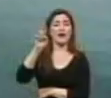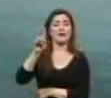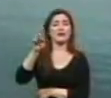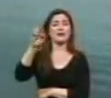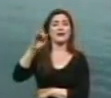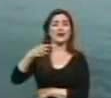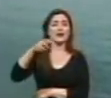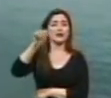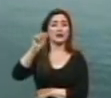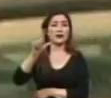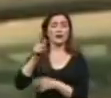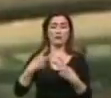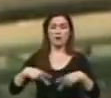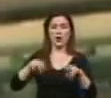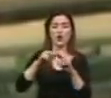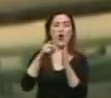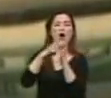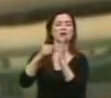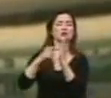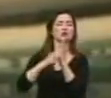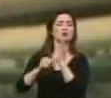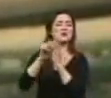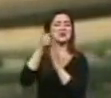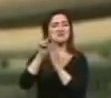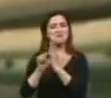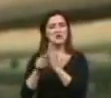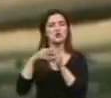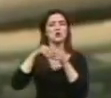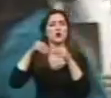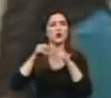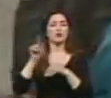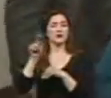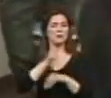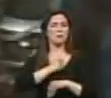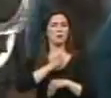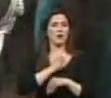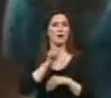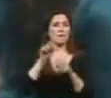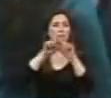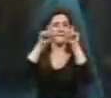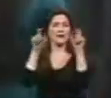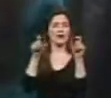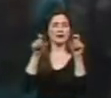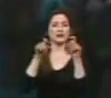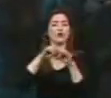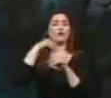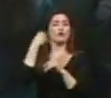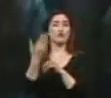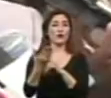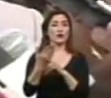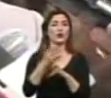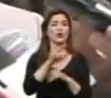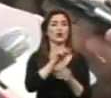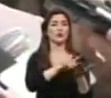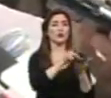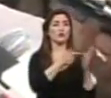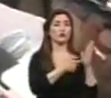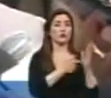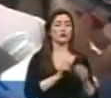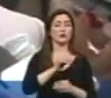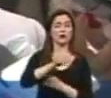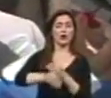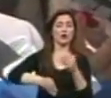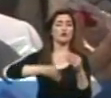una empresa con valor en acciones de no más de $10,000. Para entonces, Chiriboga explicó sus motivos. La